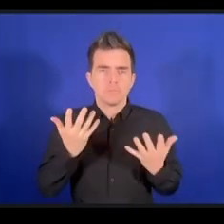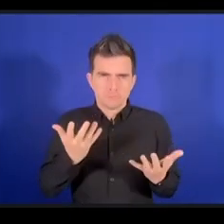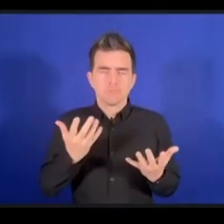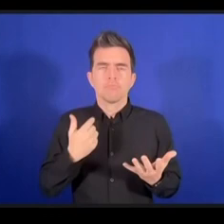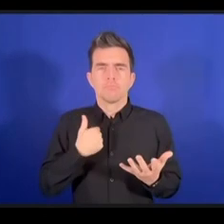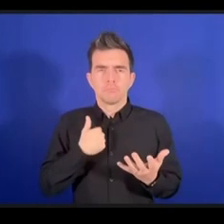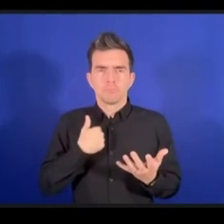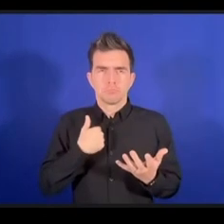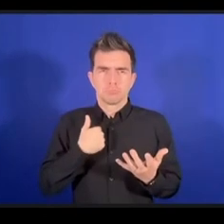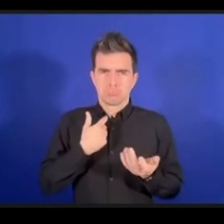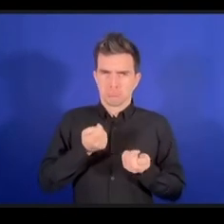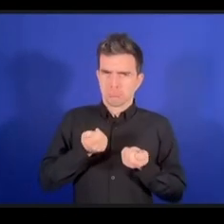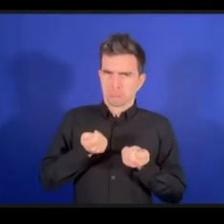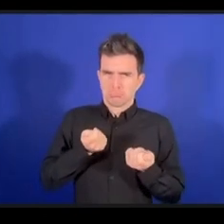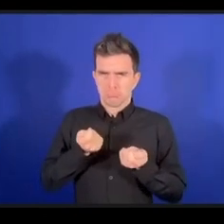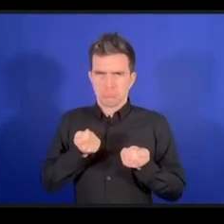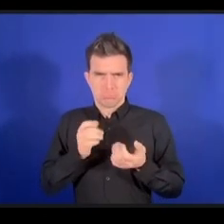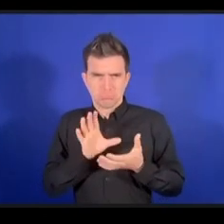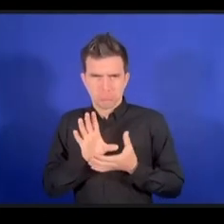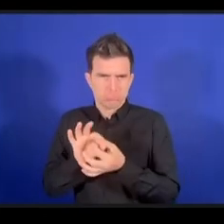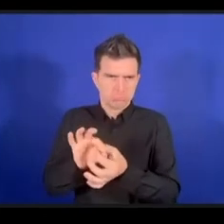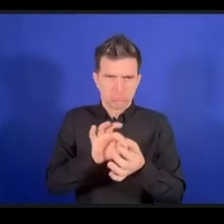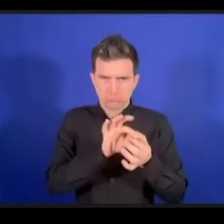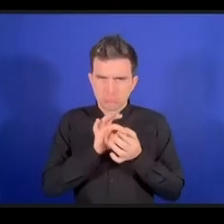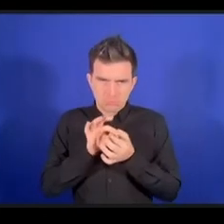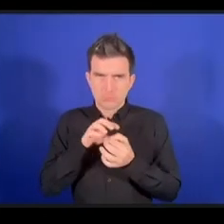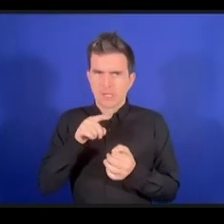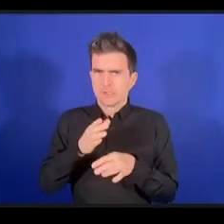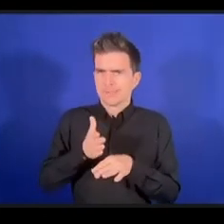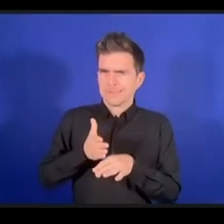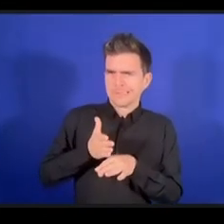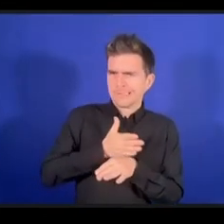dinámicas primeras en el sistema del